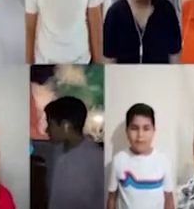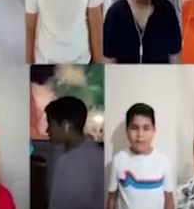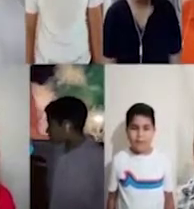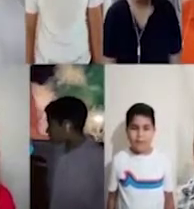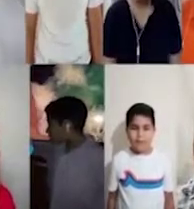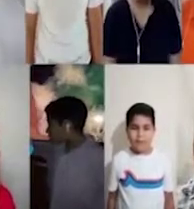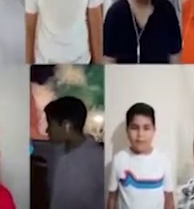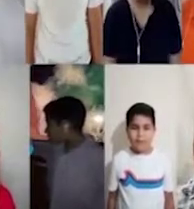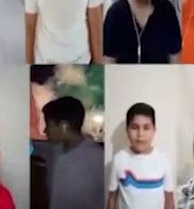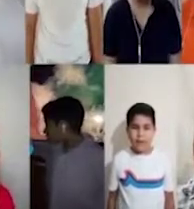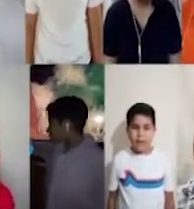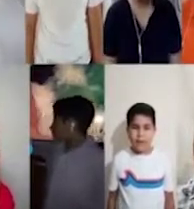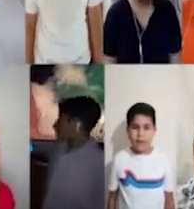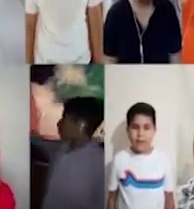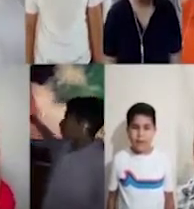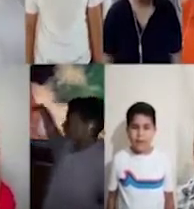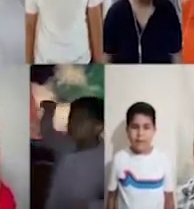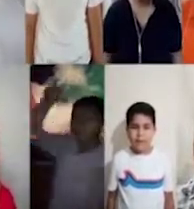saludos